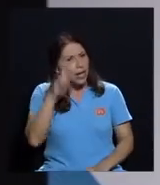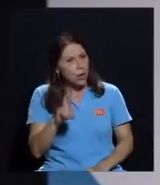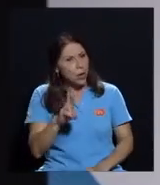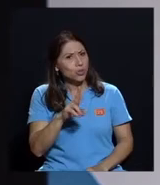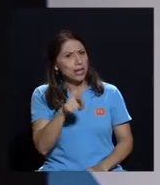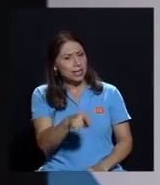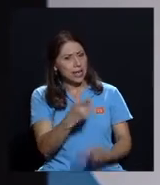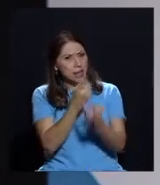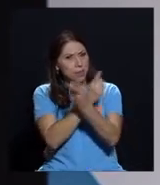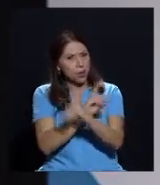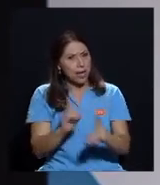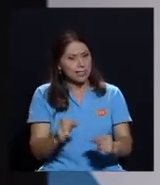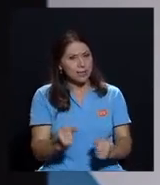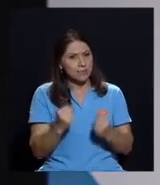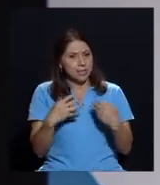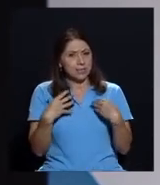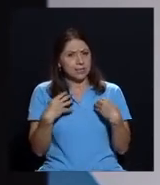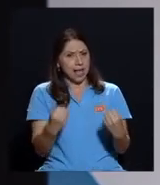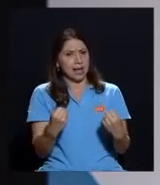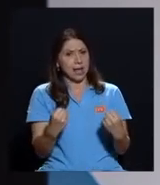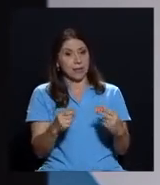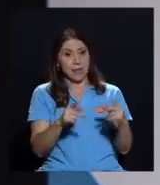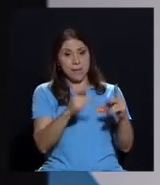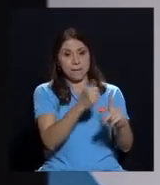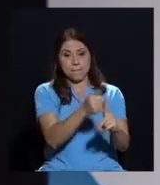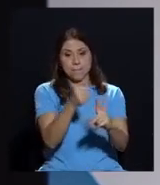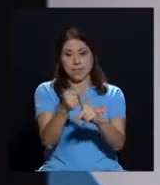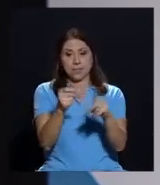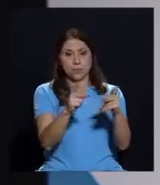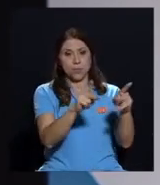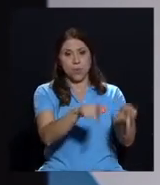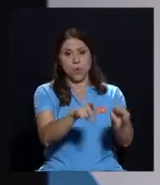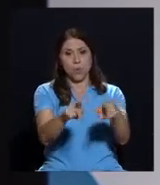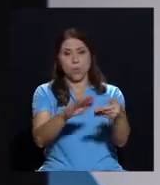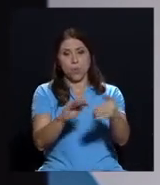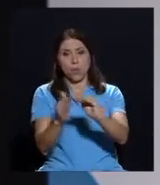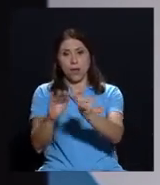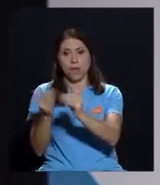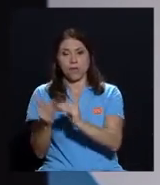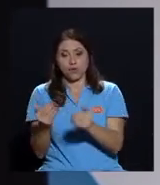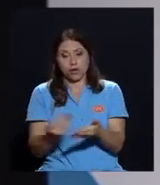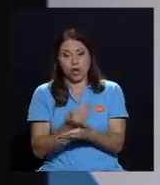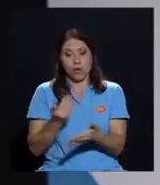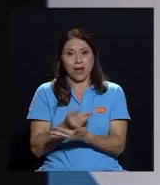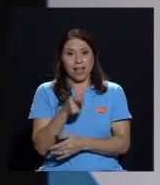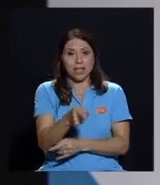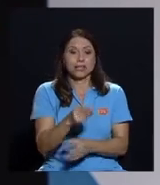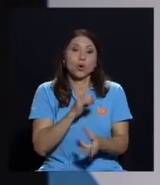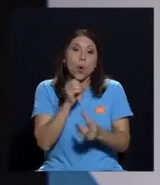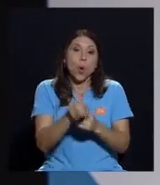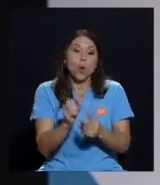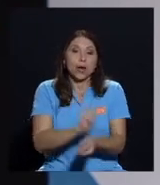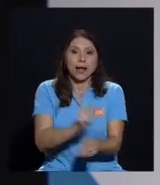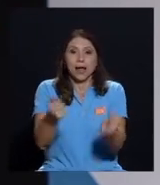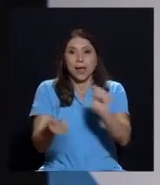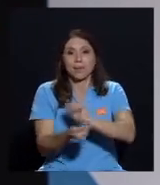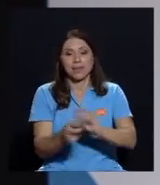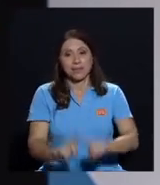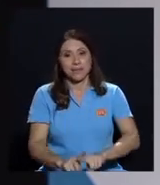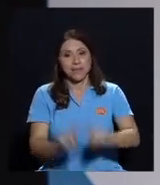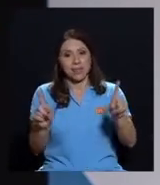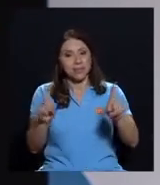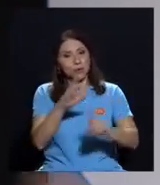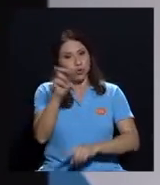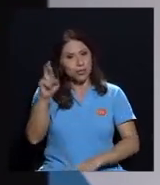el pueblo el que ore para ese mandato o irá en otra dirección creo que costa rica tiene esa madurez pero además nos